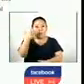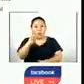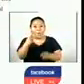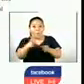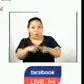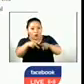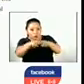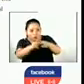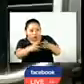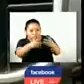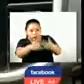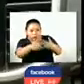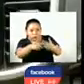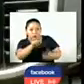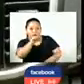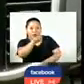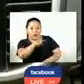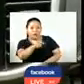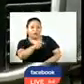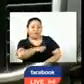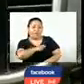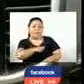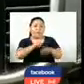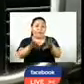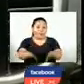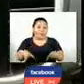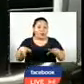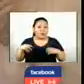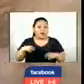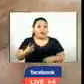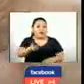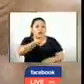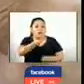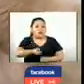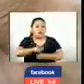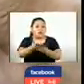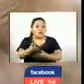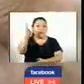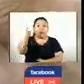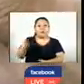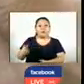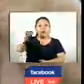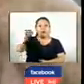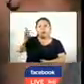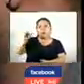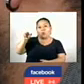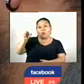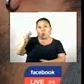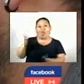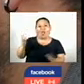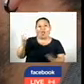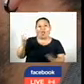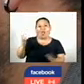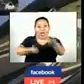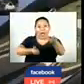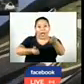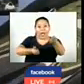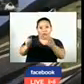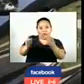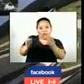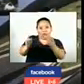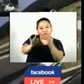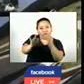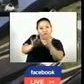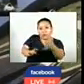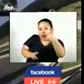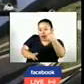aseguran que son los usuarios quienes asumen el control y el uso de sus datos Juan José Reyes conectó el celular a su nuevo auto y aunque